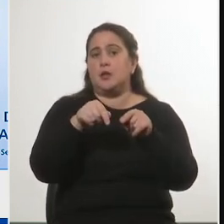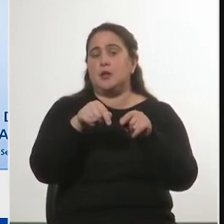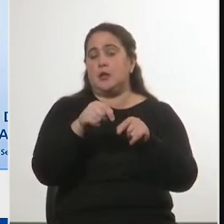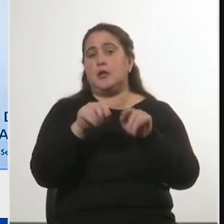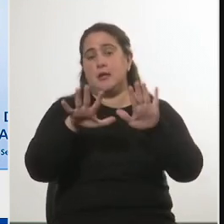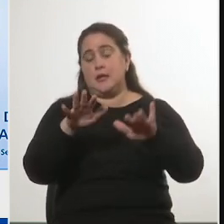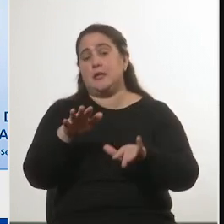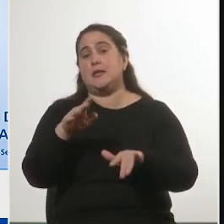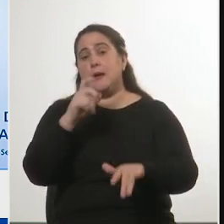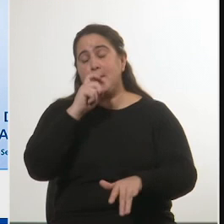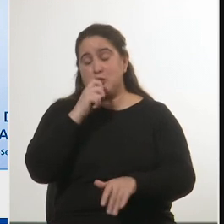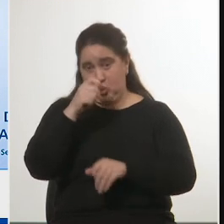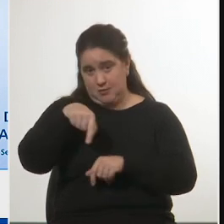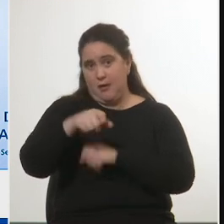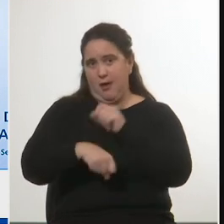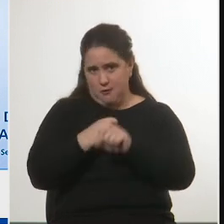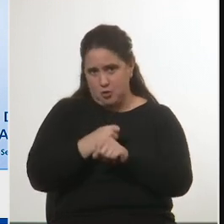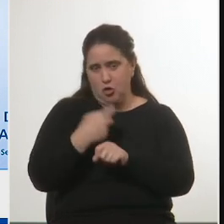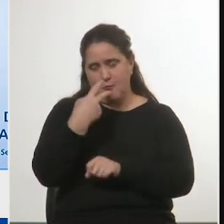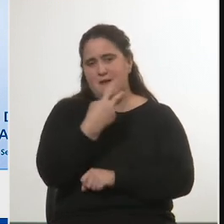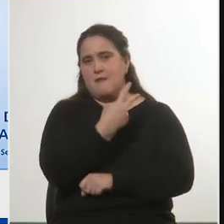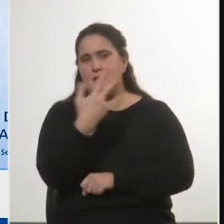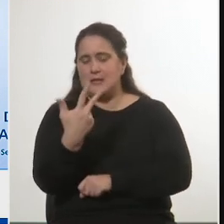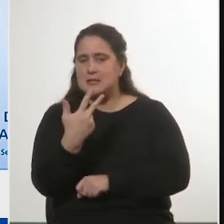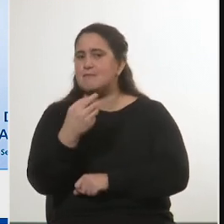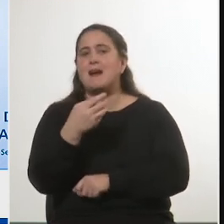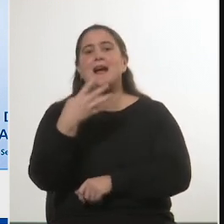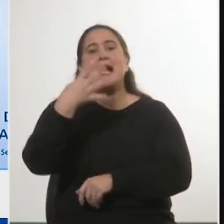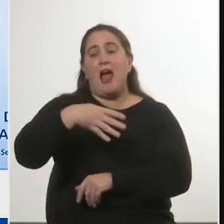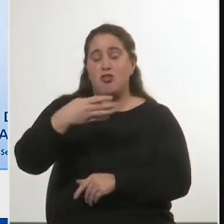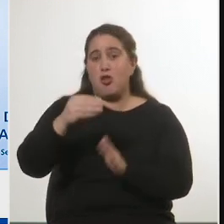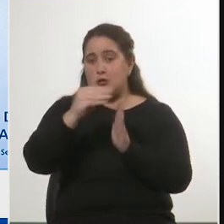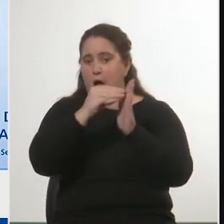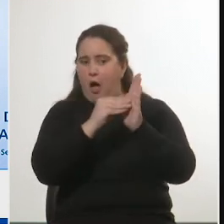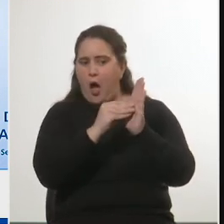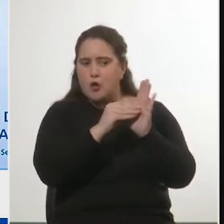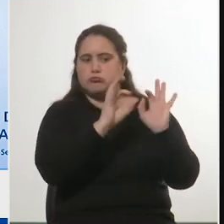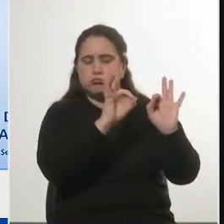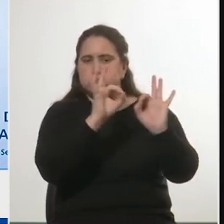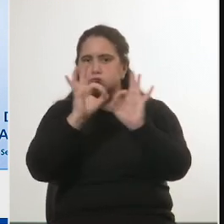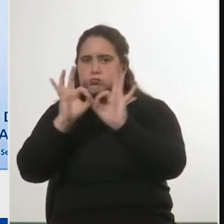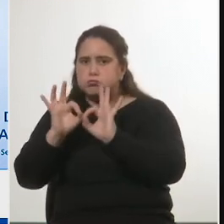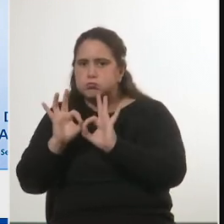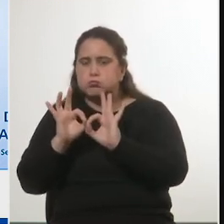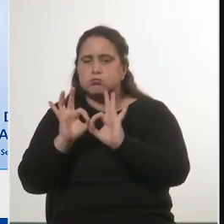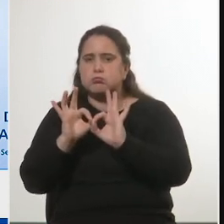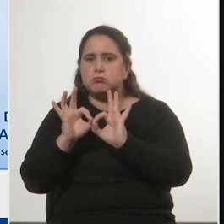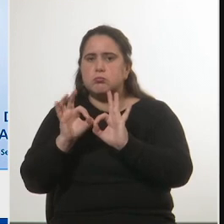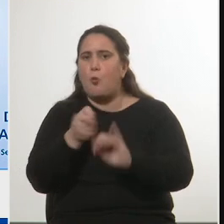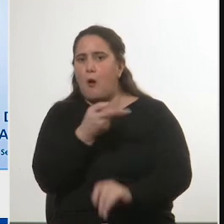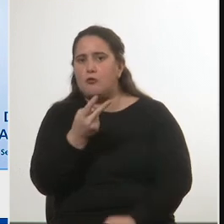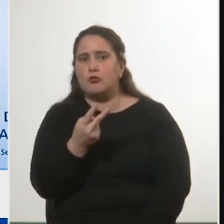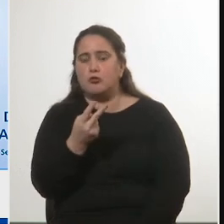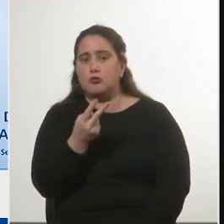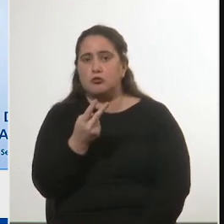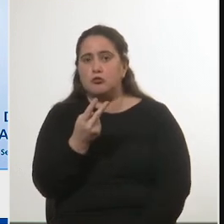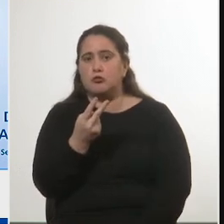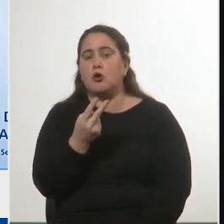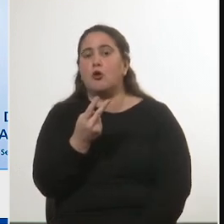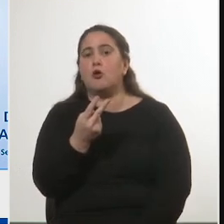de marzo del 2023, de los 14 IMAES cumplen con las especificaciones, 2 de